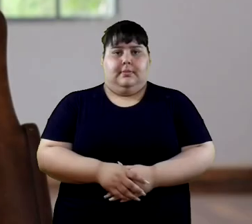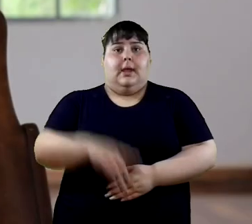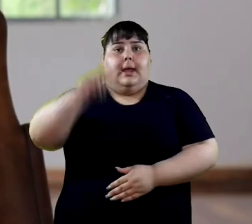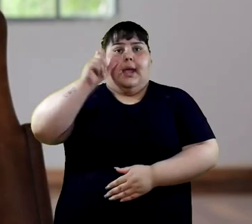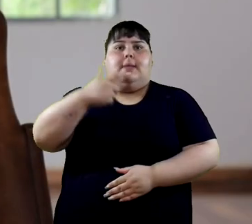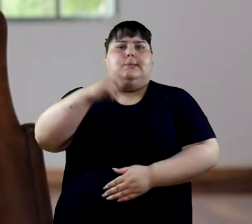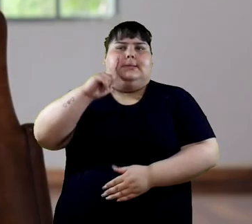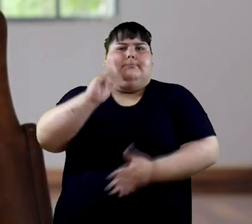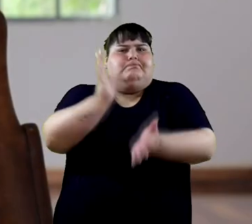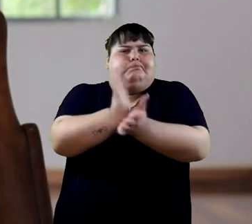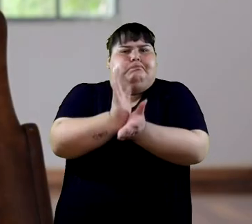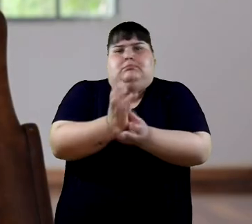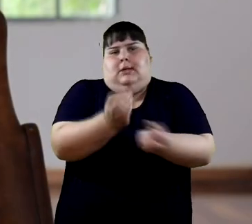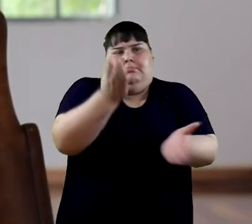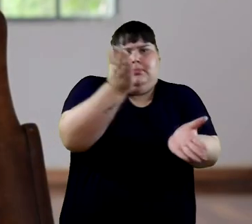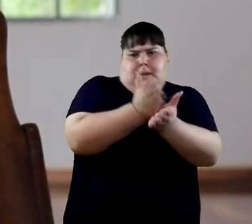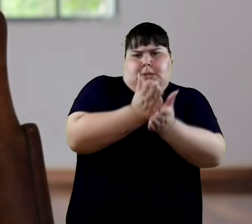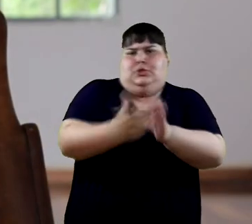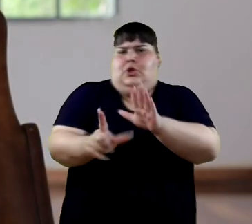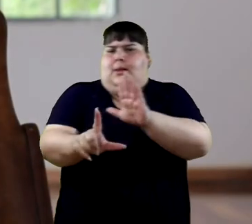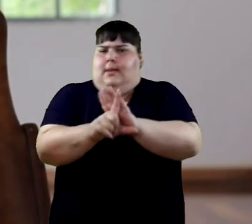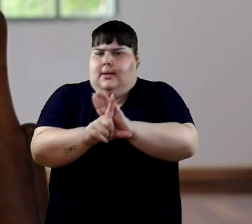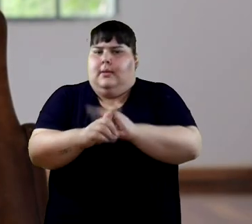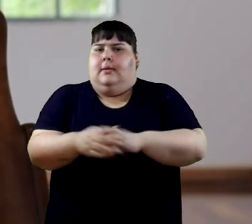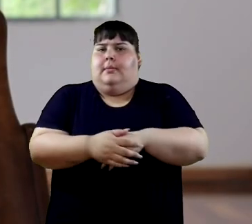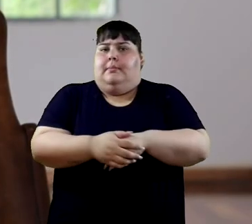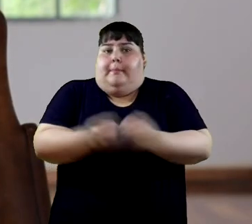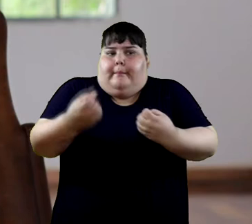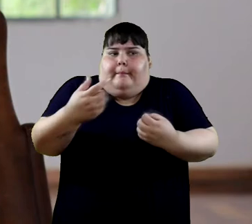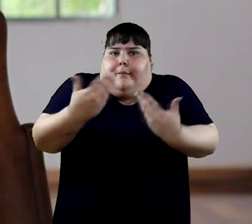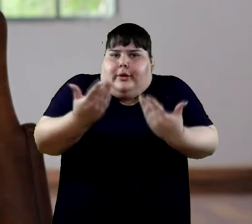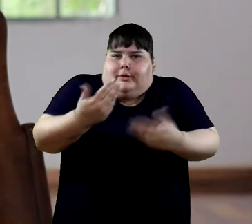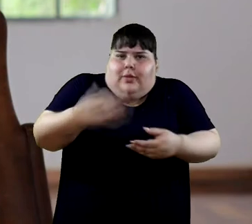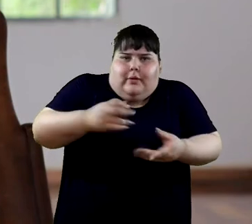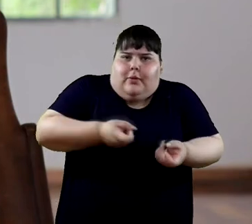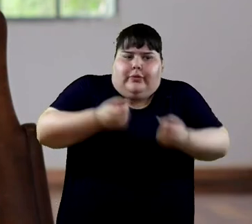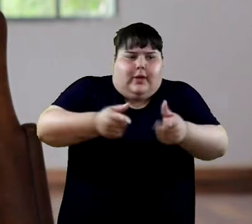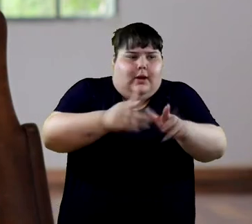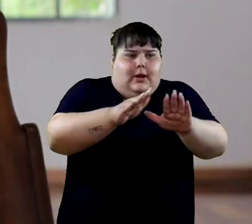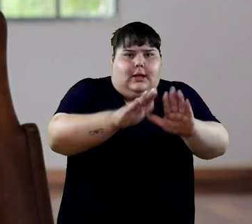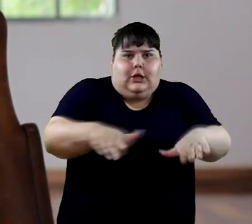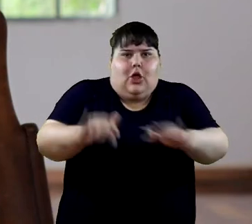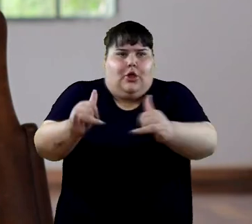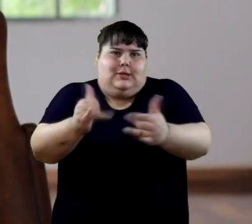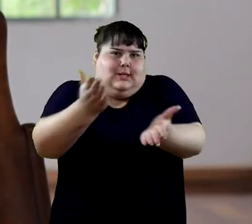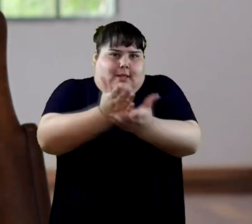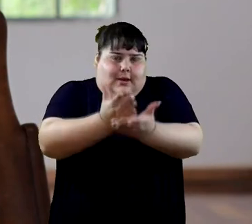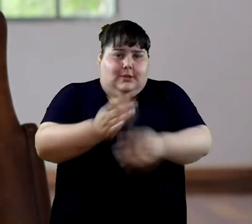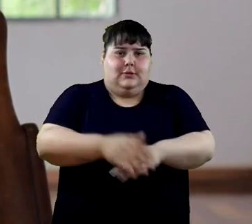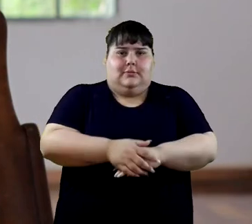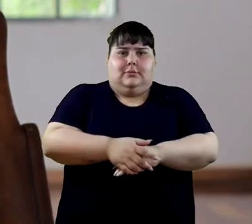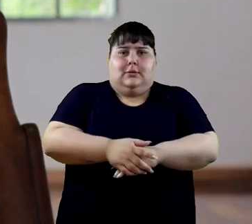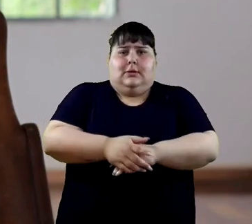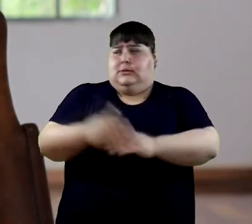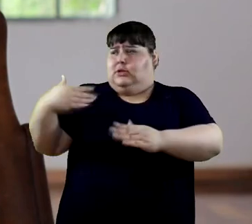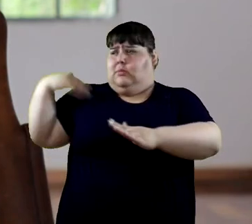La ESI es un derecho, es una ley, ¿no? Por eso da un derecho a los niños y adolescentes. Tiene ya un